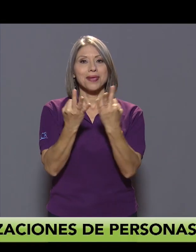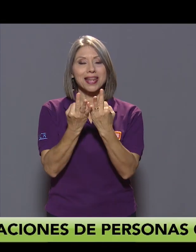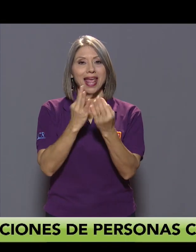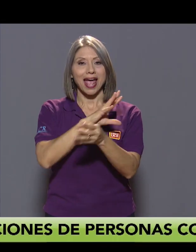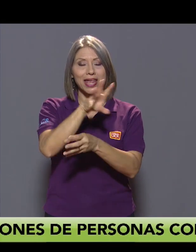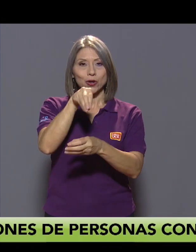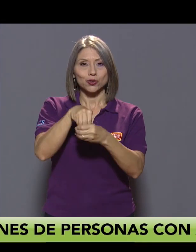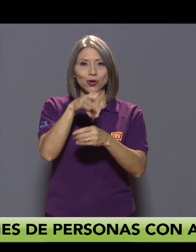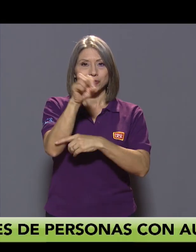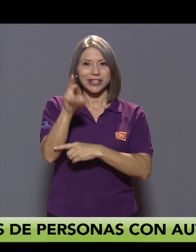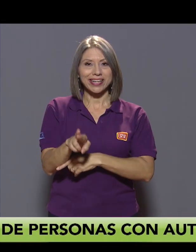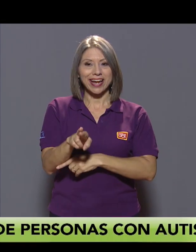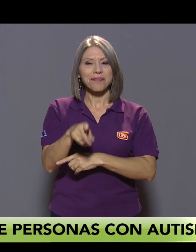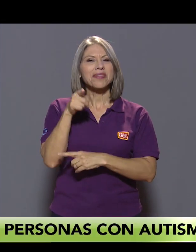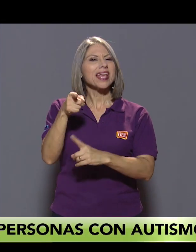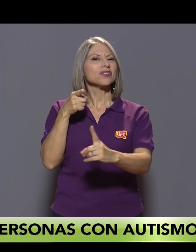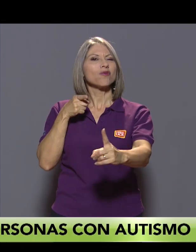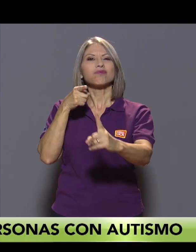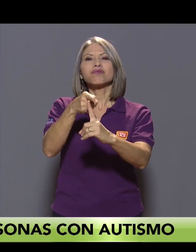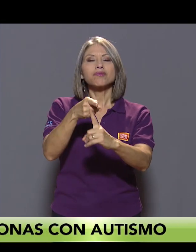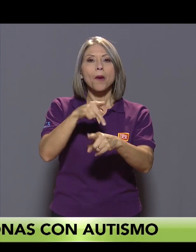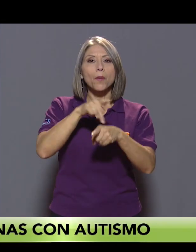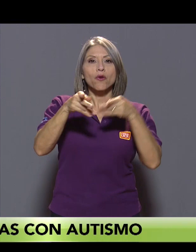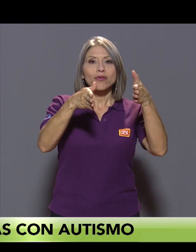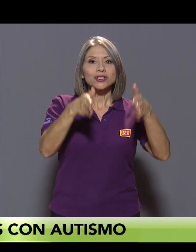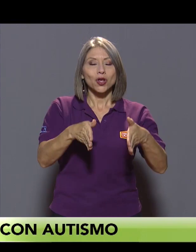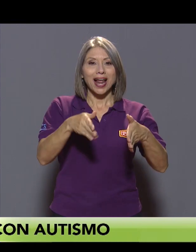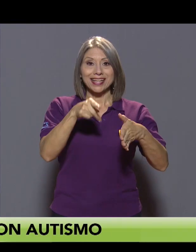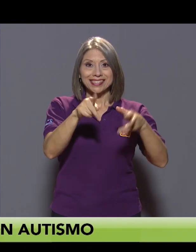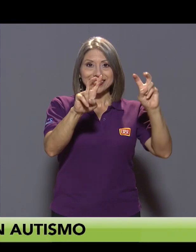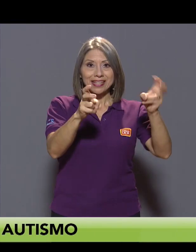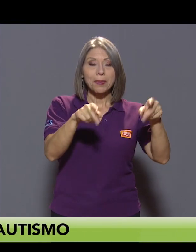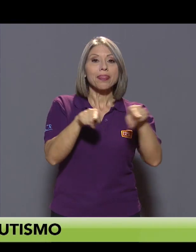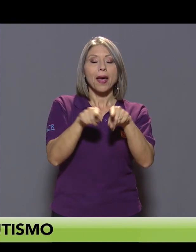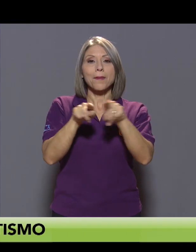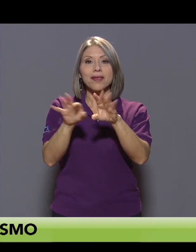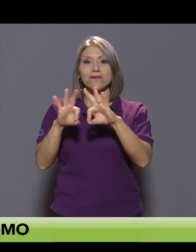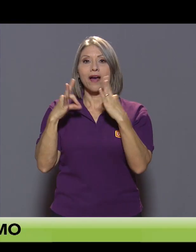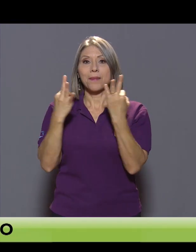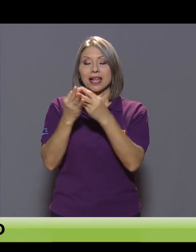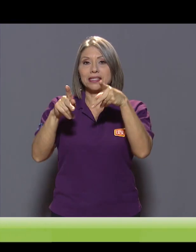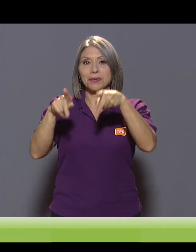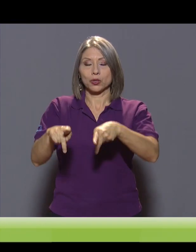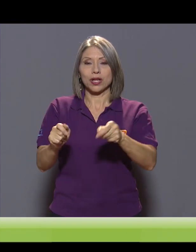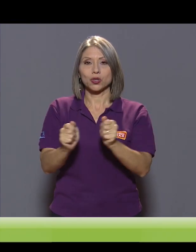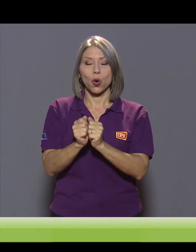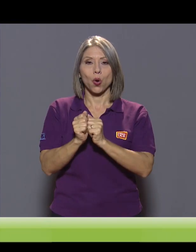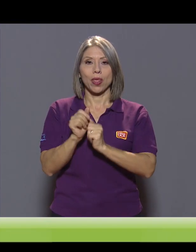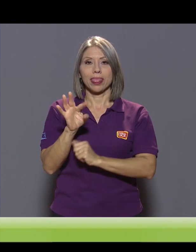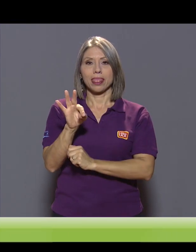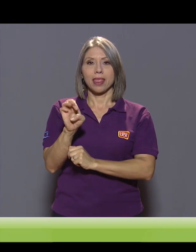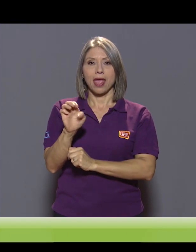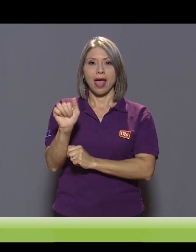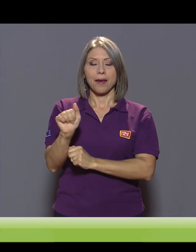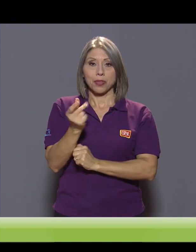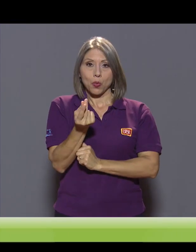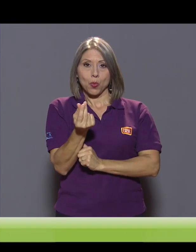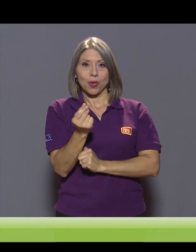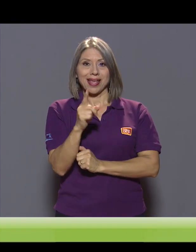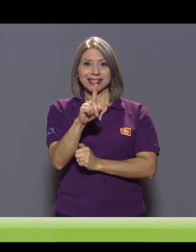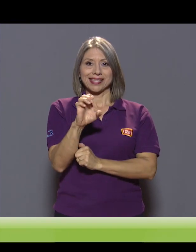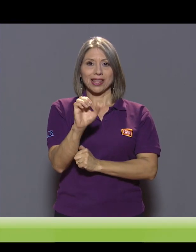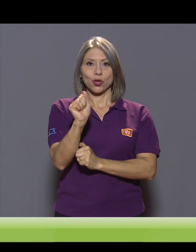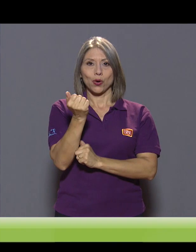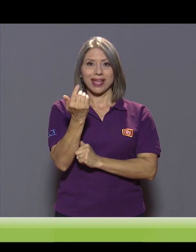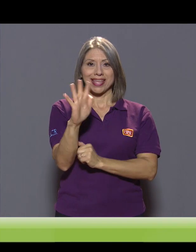Costa Rica. El Congreso está dirigido tanto a profesionales en el área como a familiares de personas con este trastorno y tiene un costo de 115